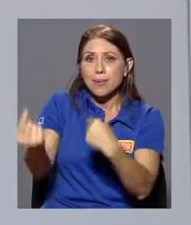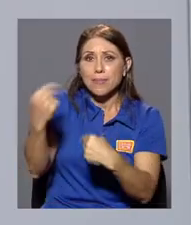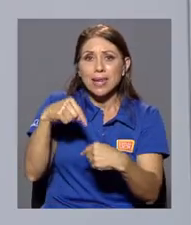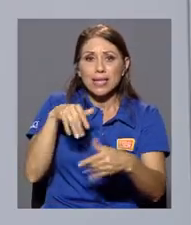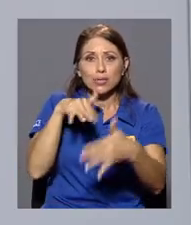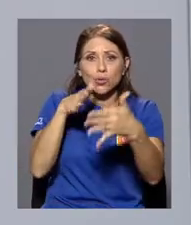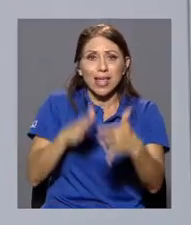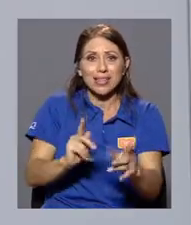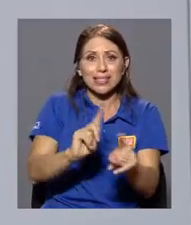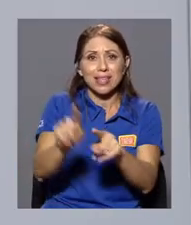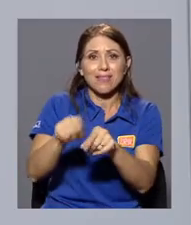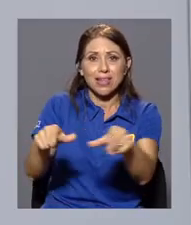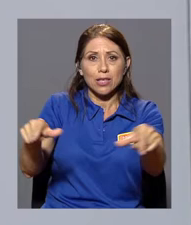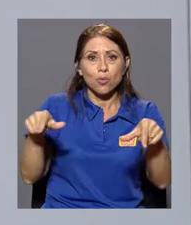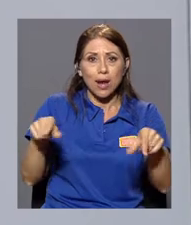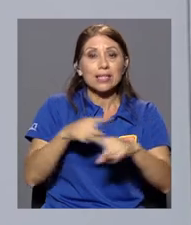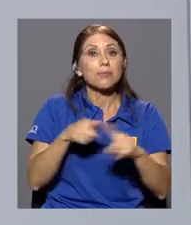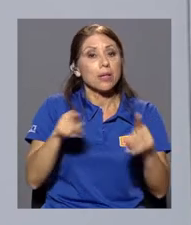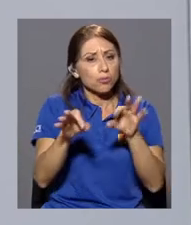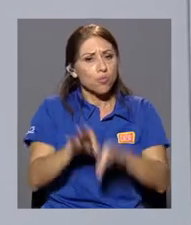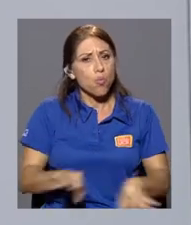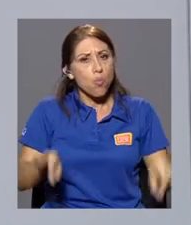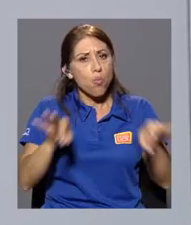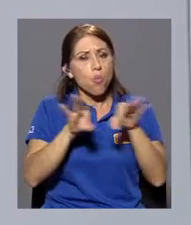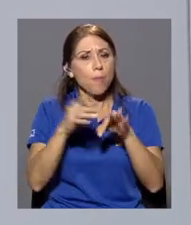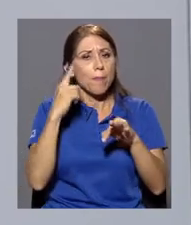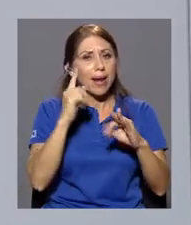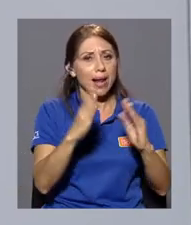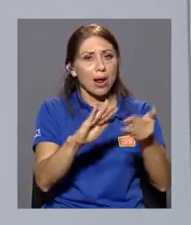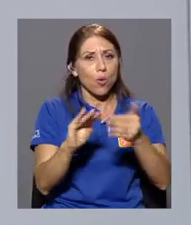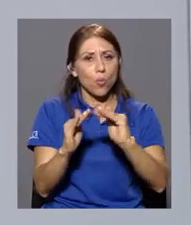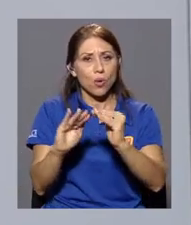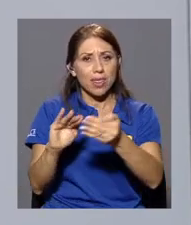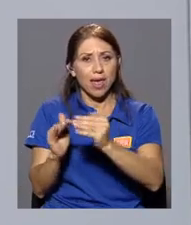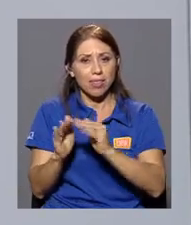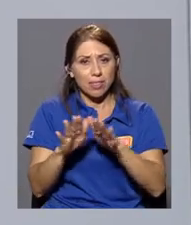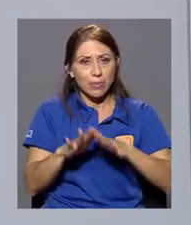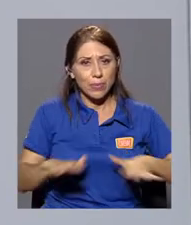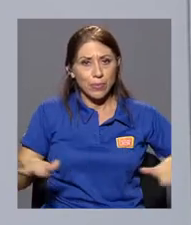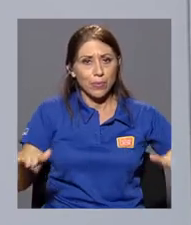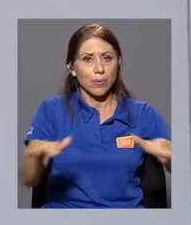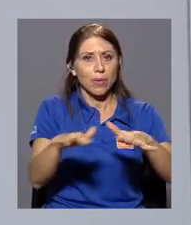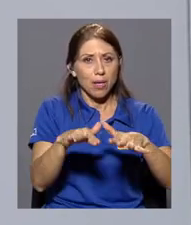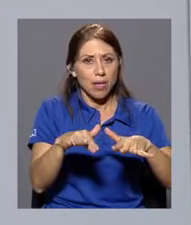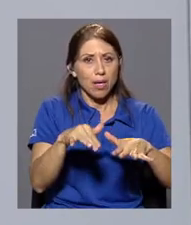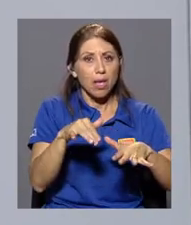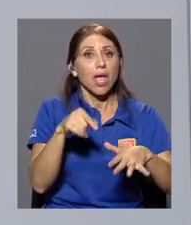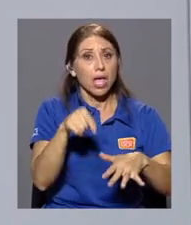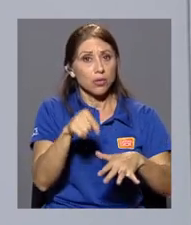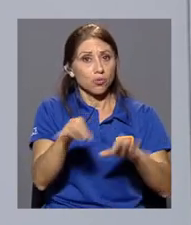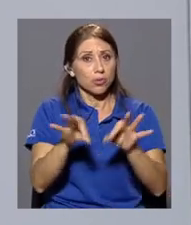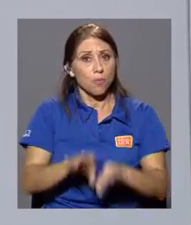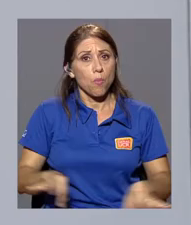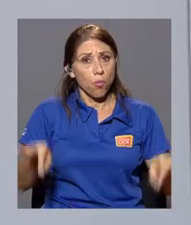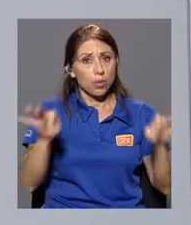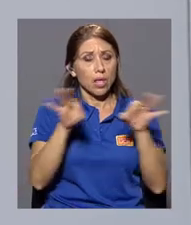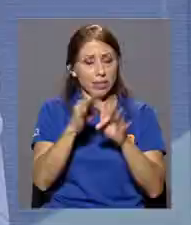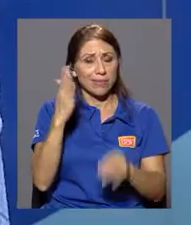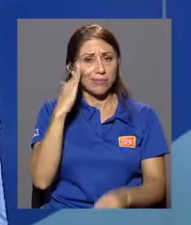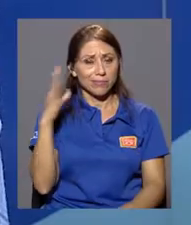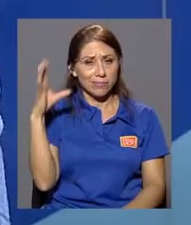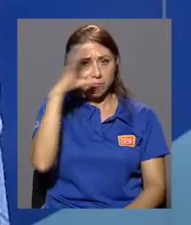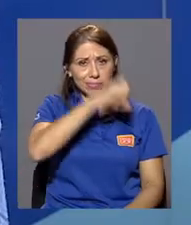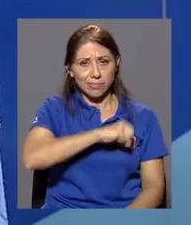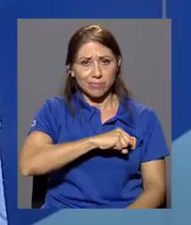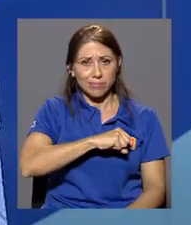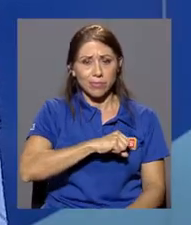un referente para la comunidad y eso es importante, digamos, resaltarlo en este momento. Muy